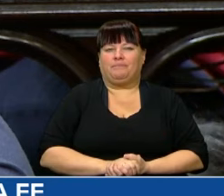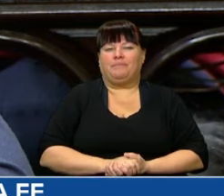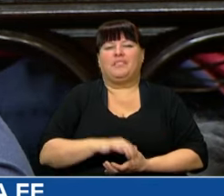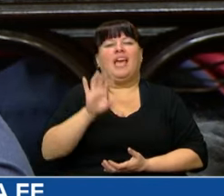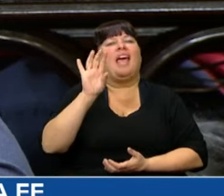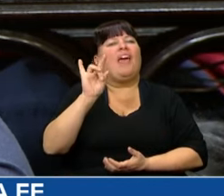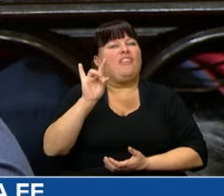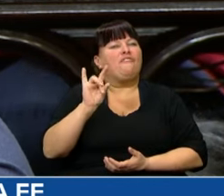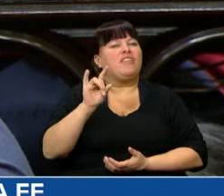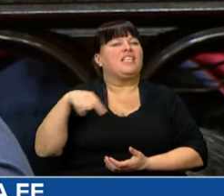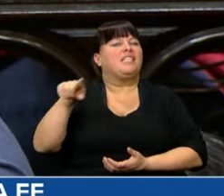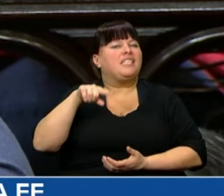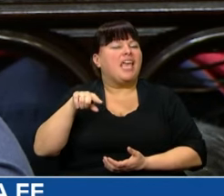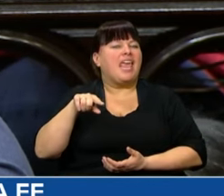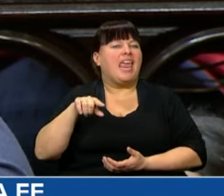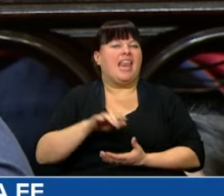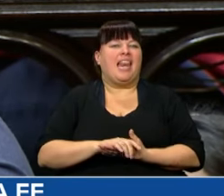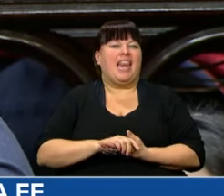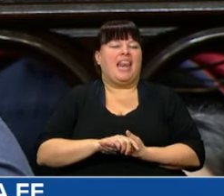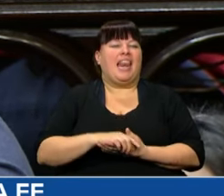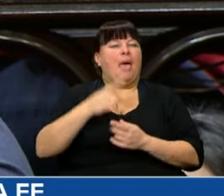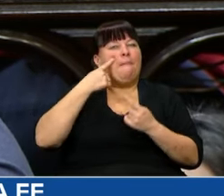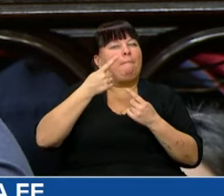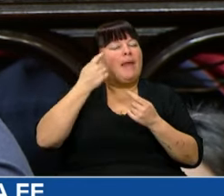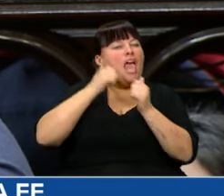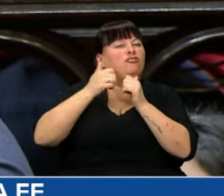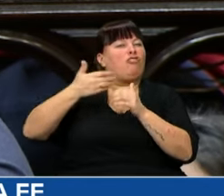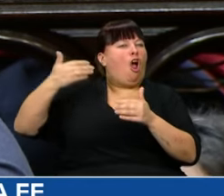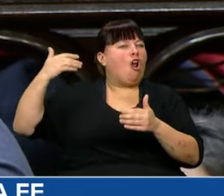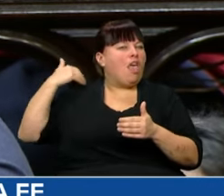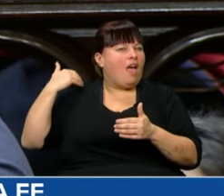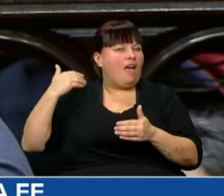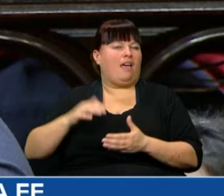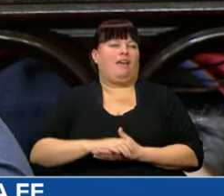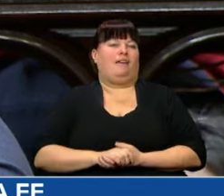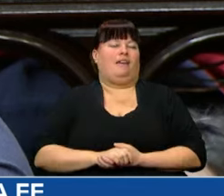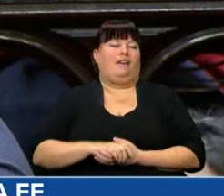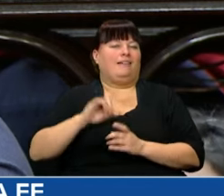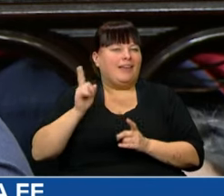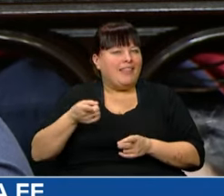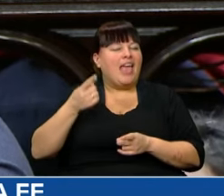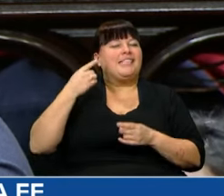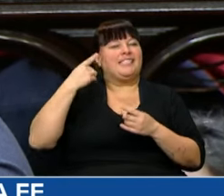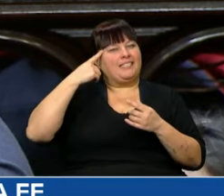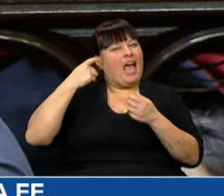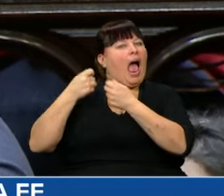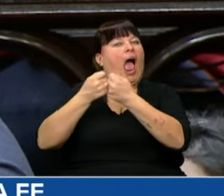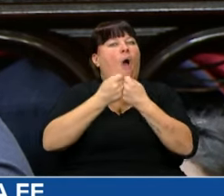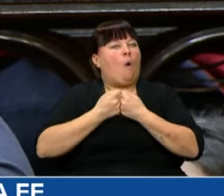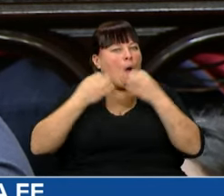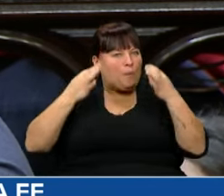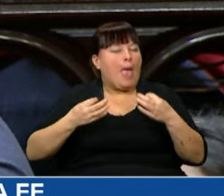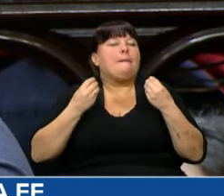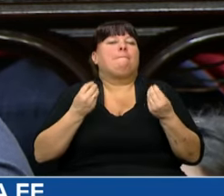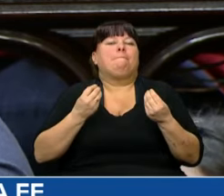donde cuesta que podamos mirar para atrás y hacerlo con el nivel de acuerdo necesario